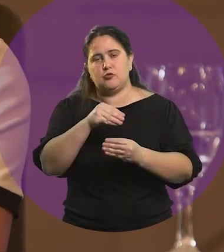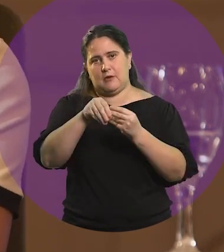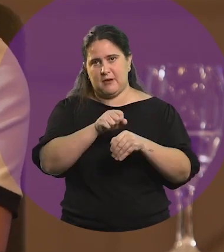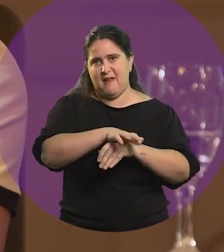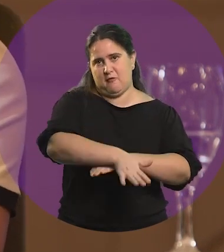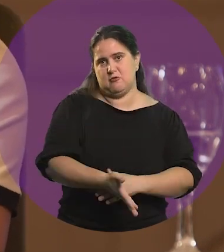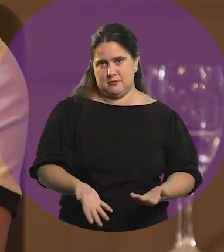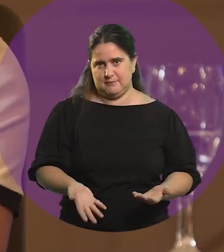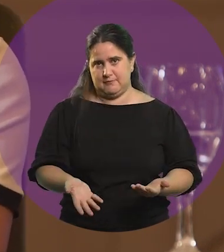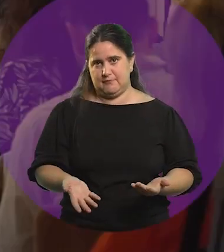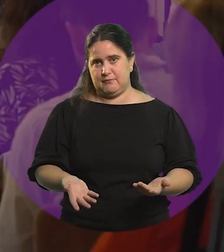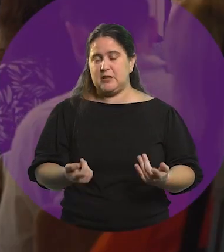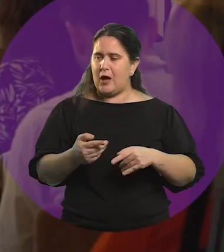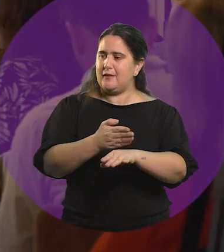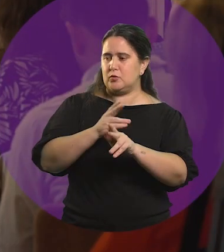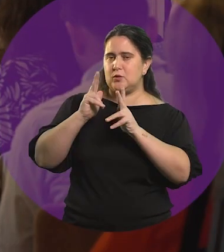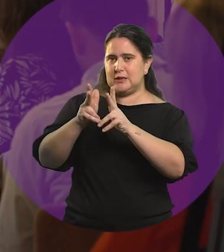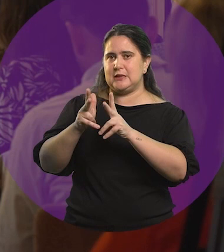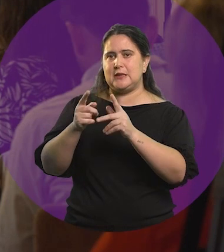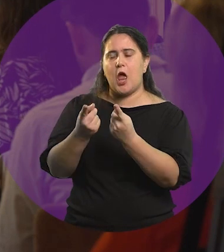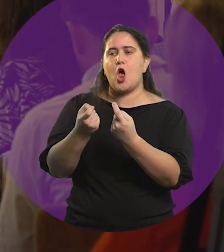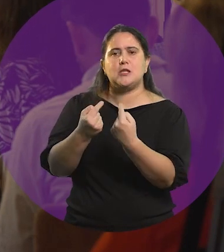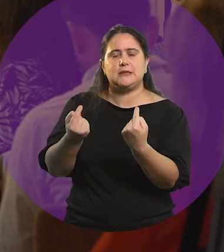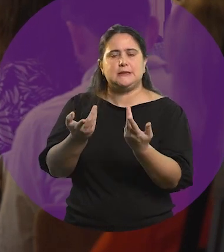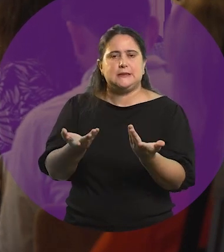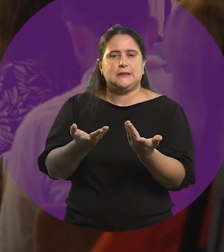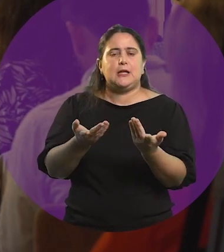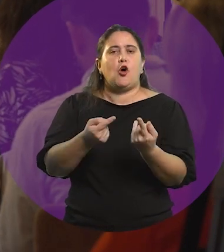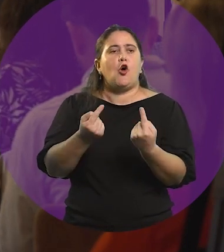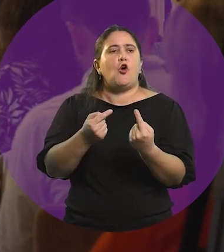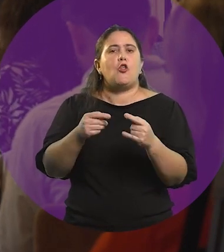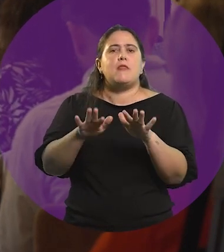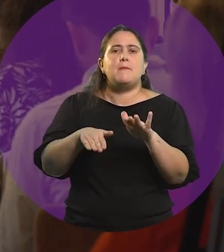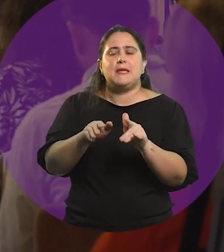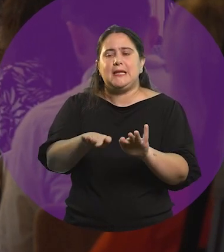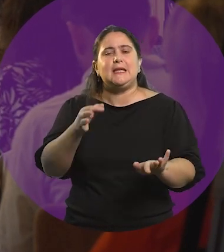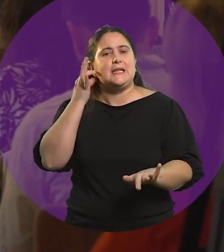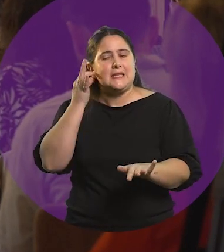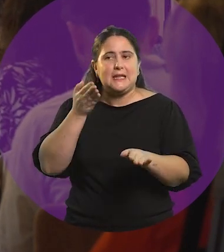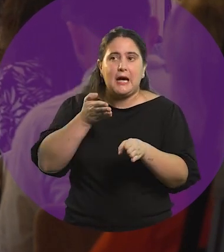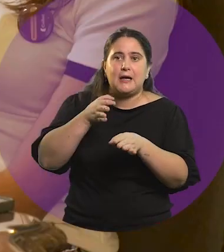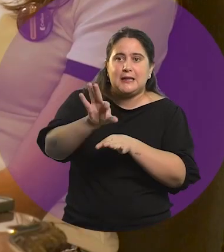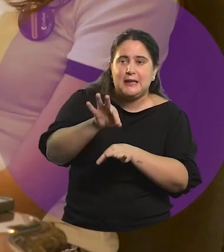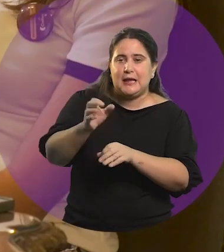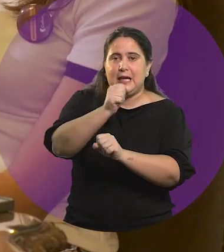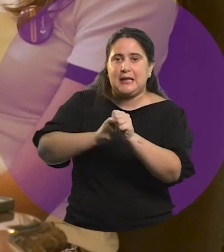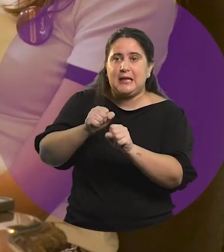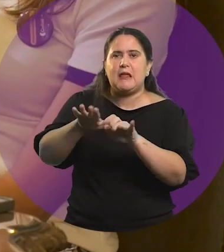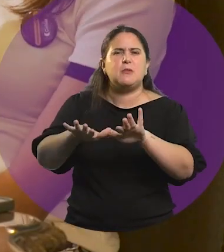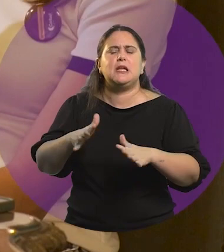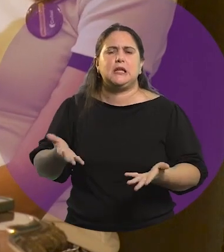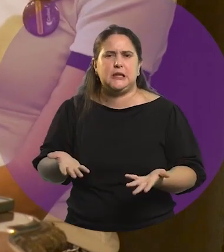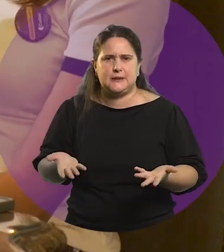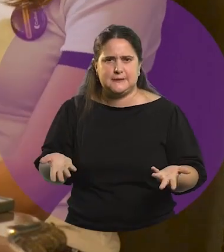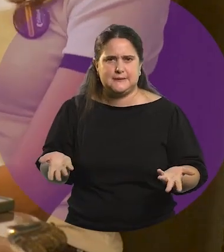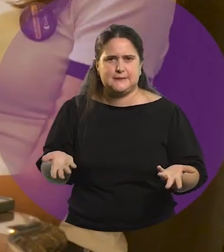vos decías eso, ¿no? ¿De qué cuestiones depende que una niña decida entrar por el camino de elegir una ingeniería, como